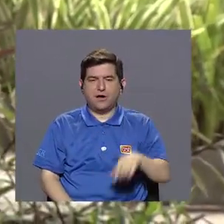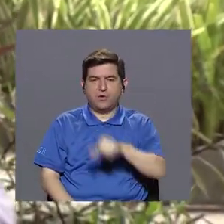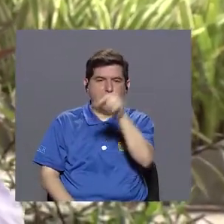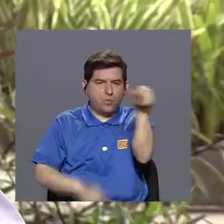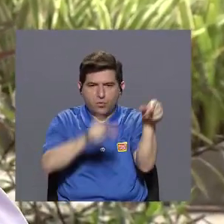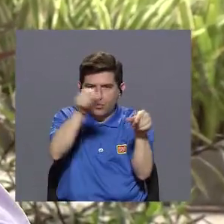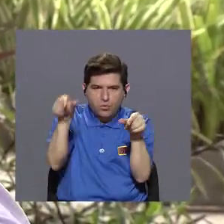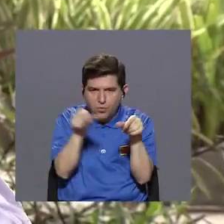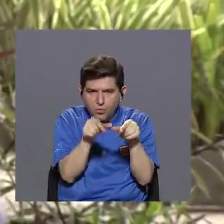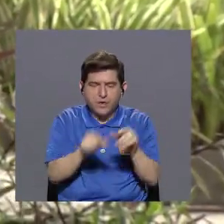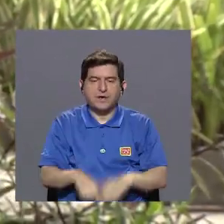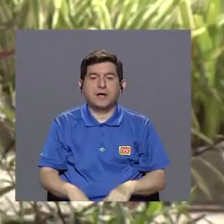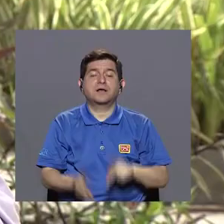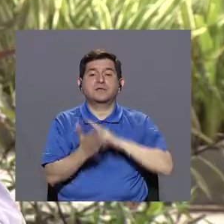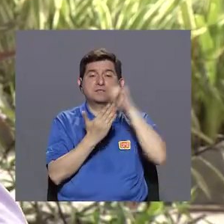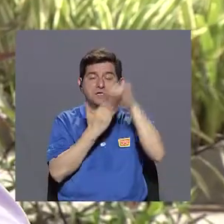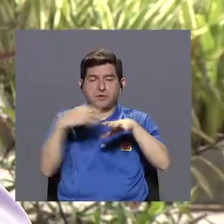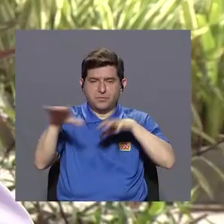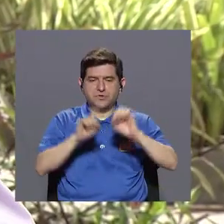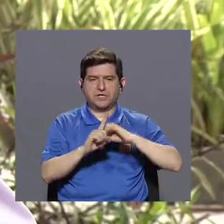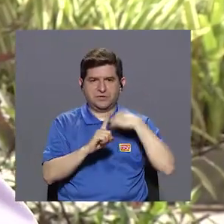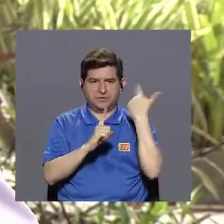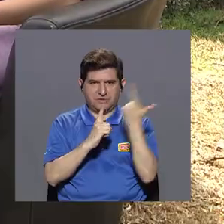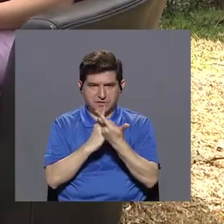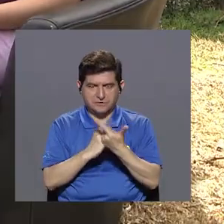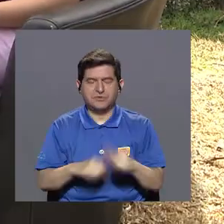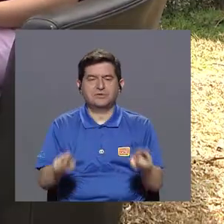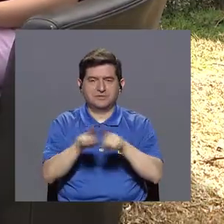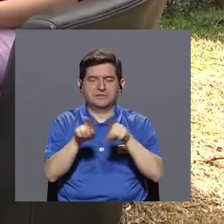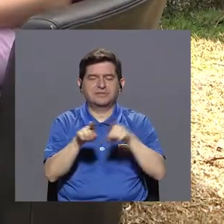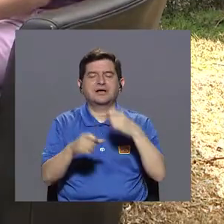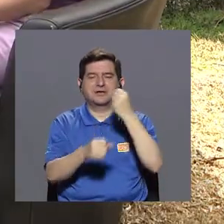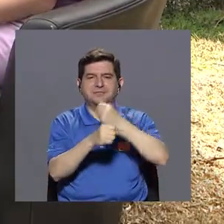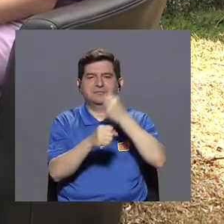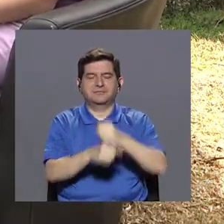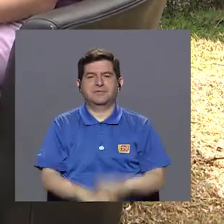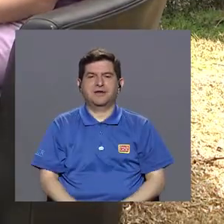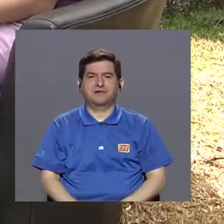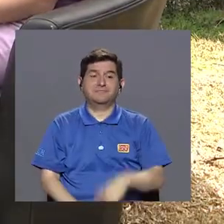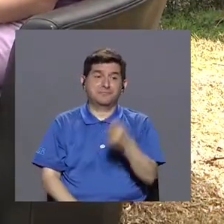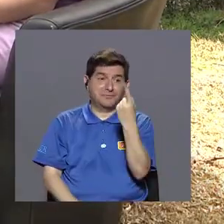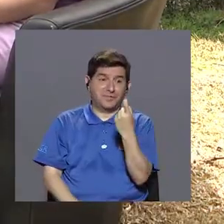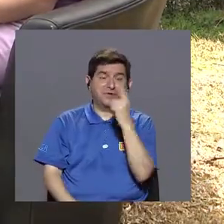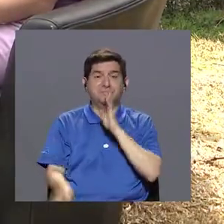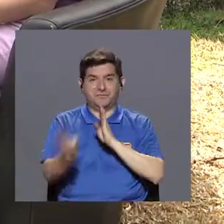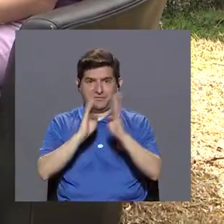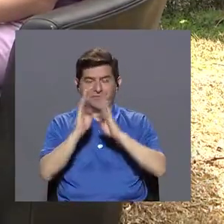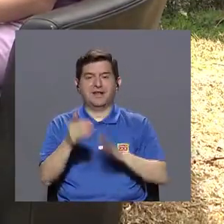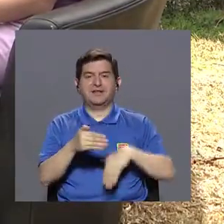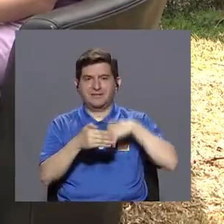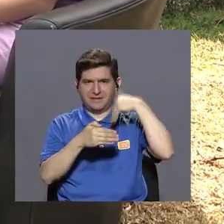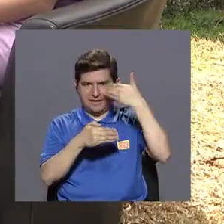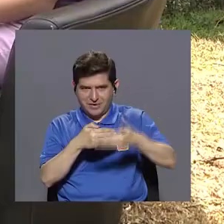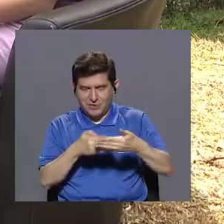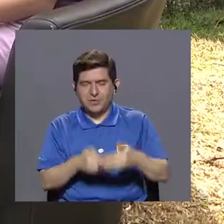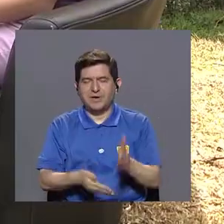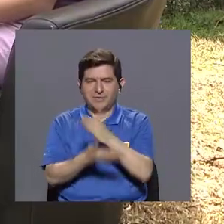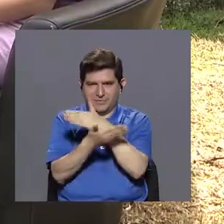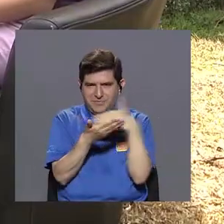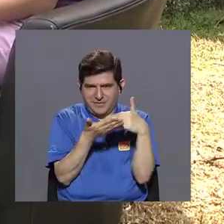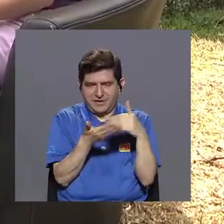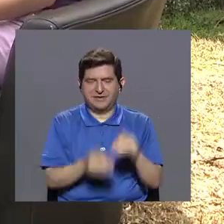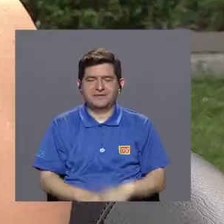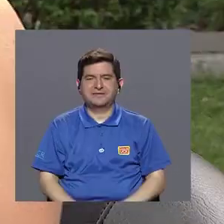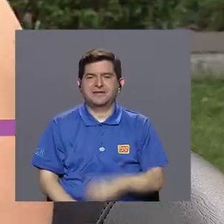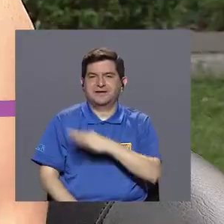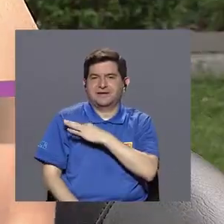ahí está el trabajo comunal también, o los proyectos de acción social en general trabajan. Ok, bueno, hay todavía más que podemos conversar, lo vamos a dejar para el siguiente